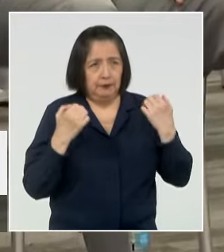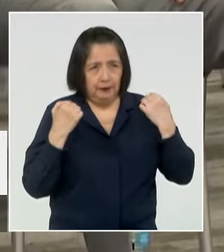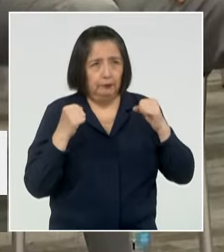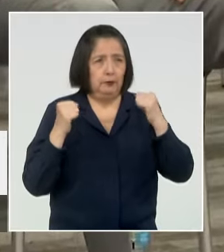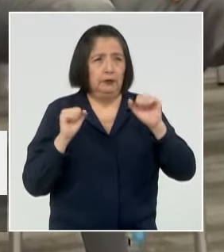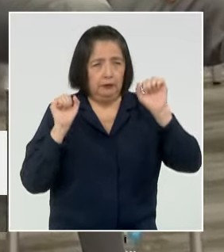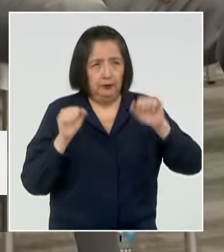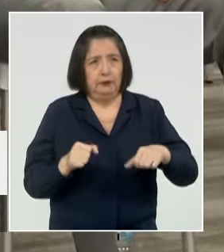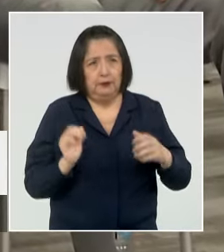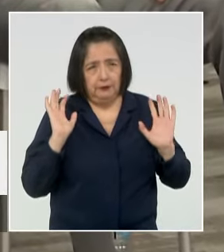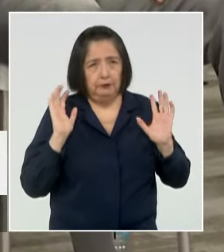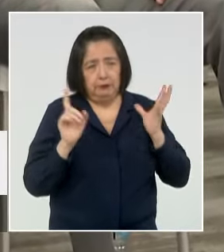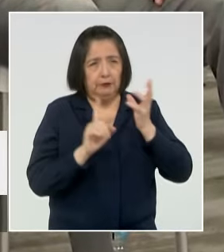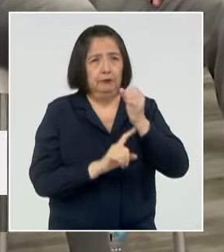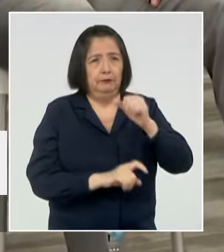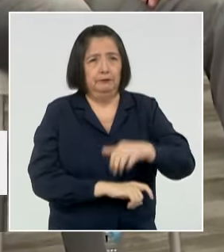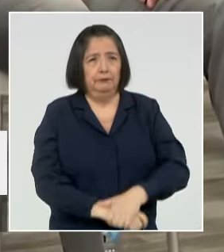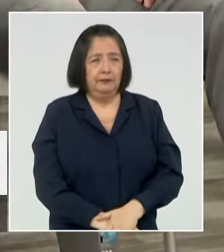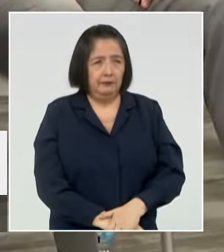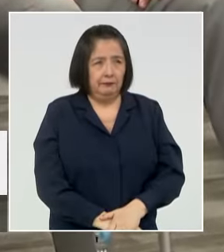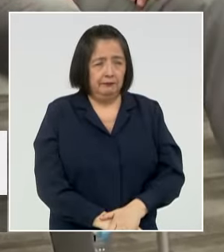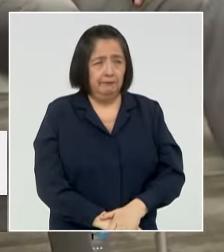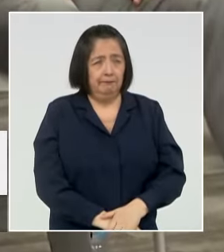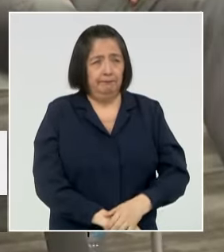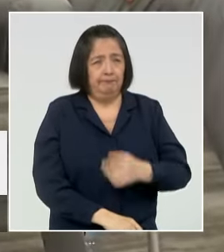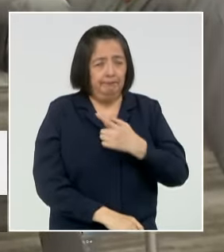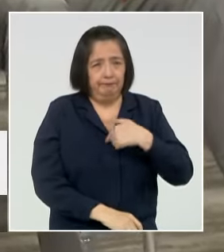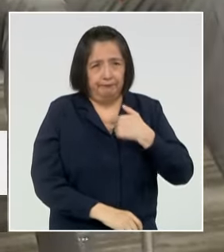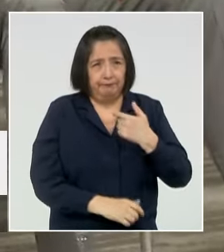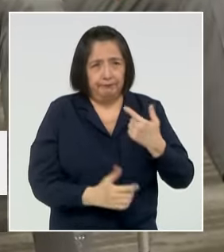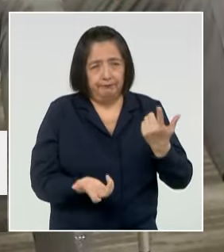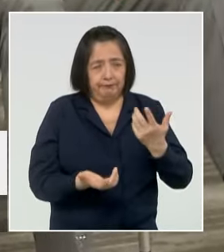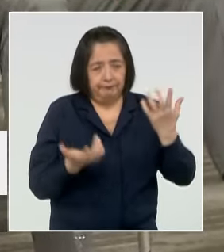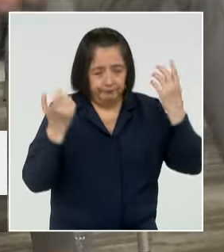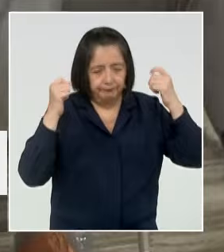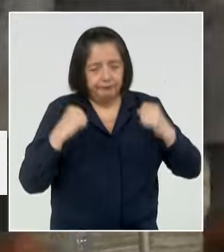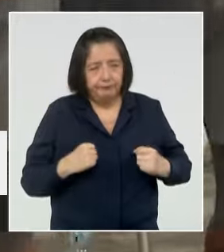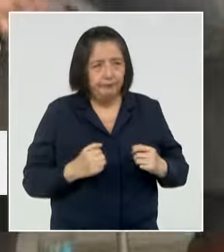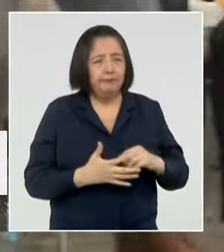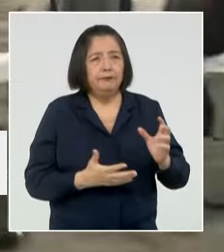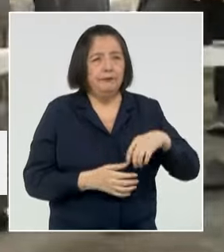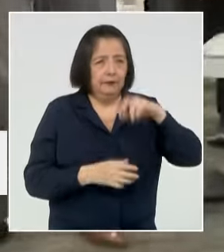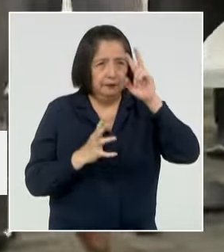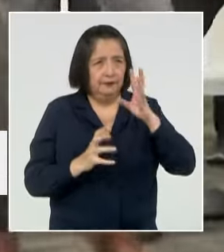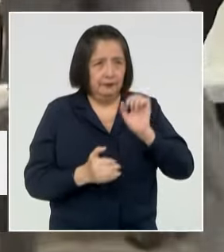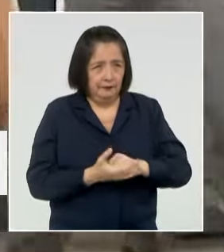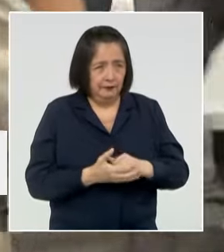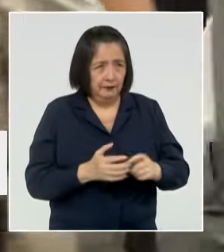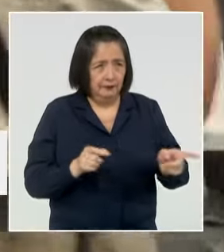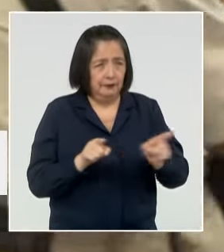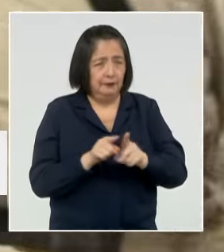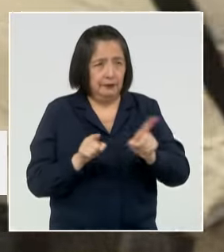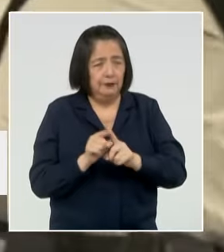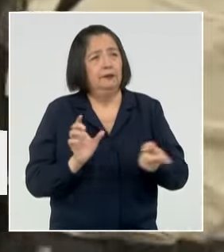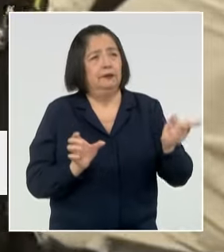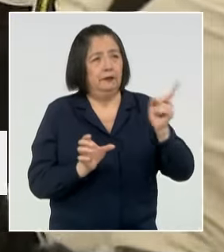¿no? Entonces, esa camiseta nos la tenemos que poner como todos los, como los peruanos, incluido también, por